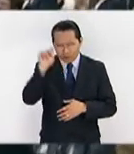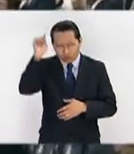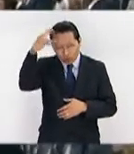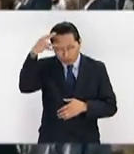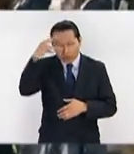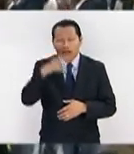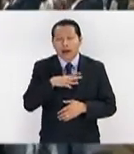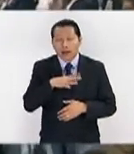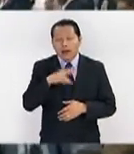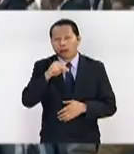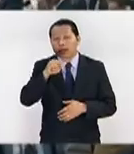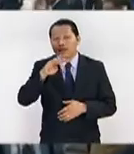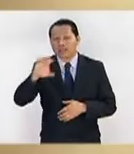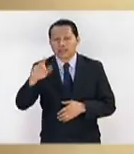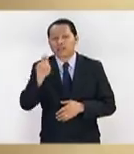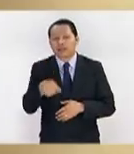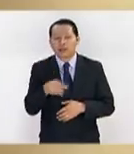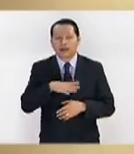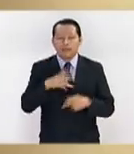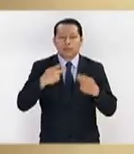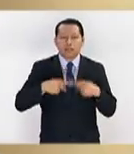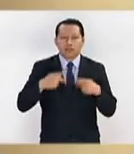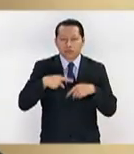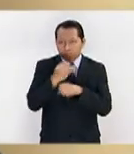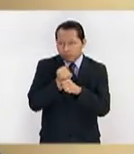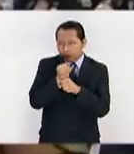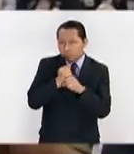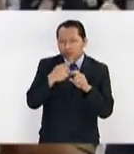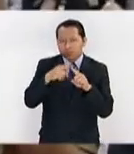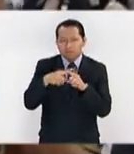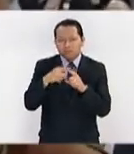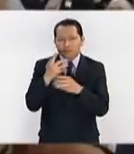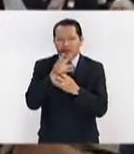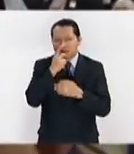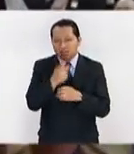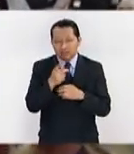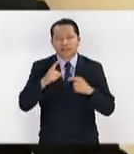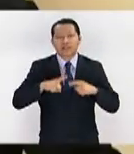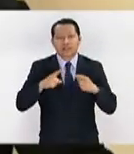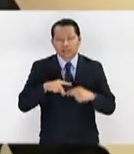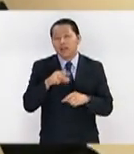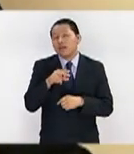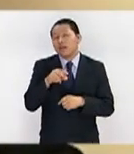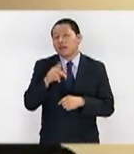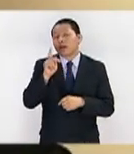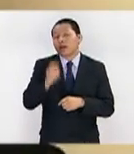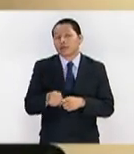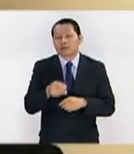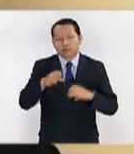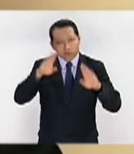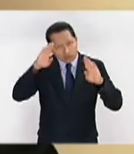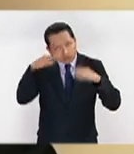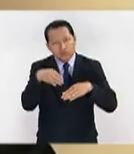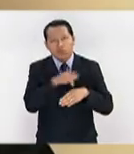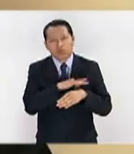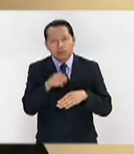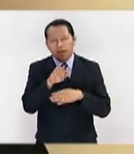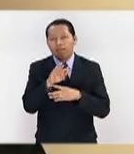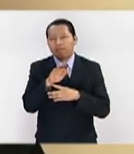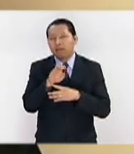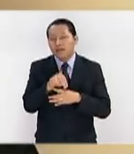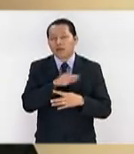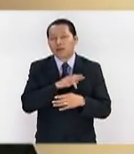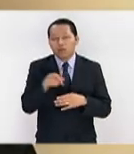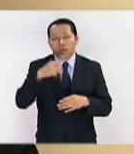con NBC, varias personas cercanas a la investigación afirman que el fiscal Mueller está centrado en el caso Flynn y